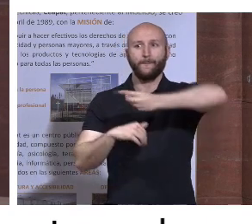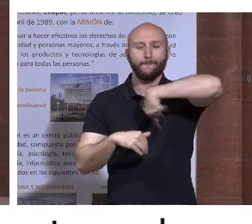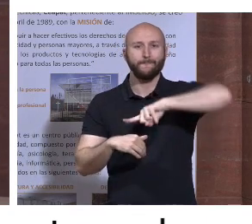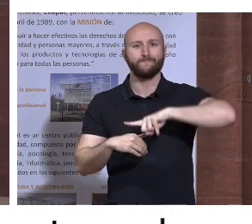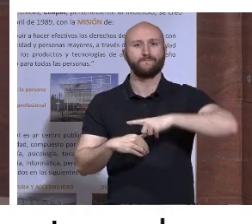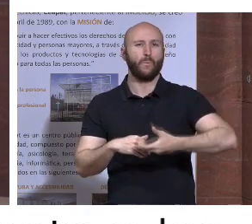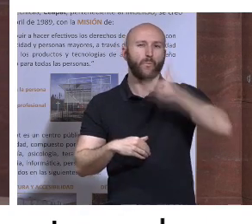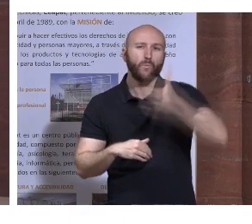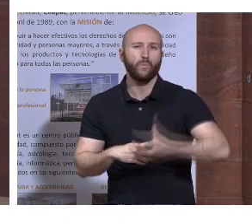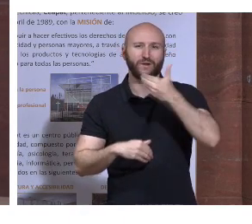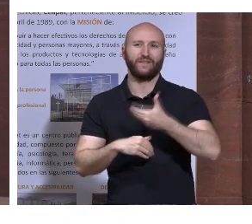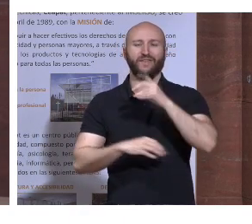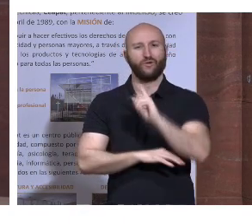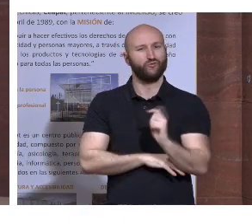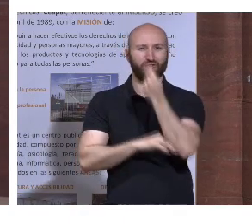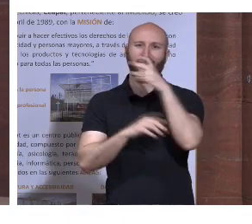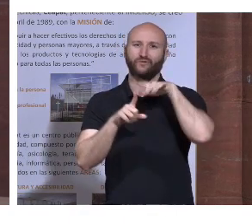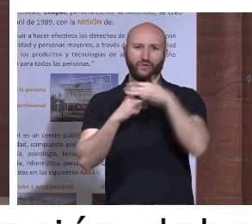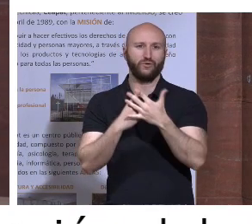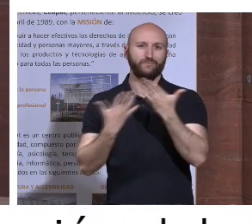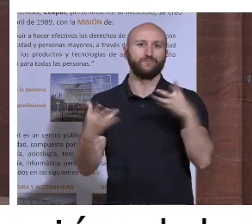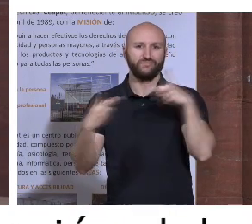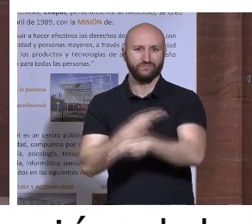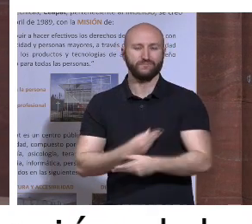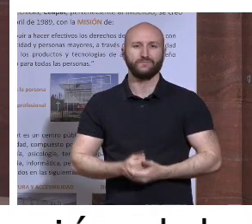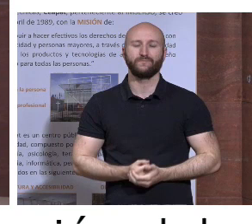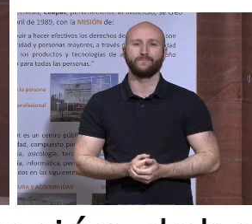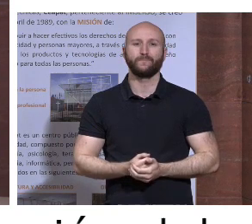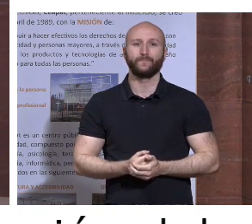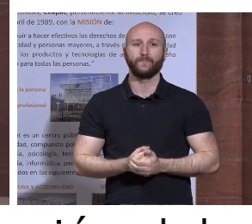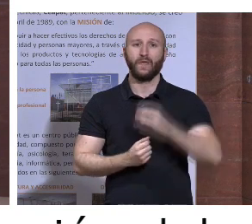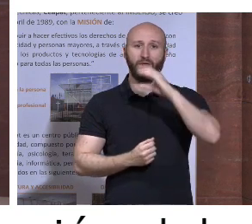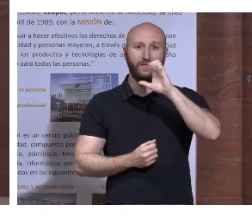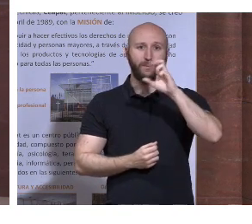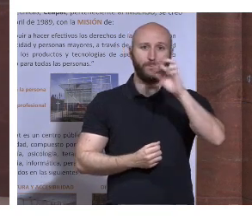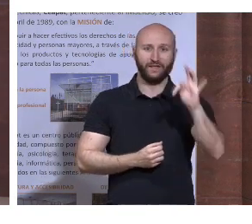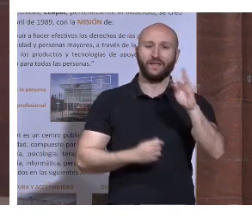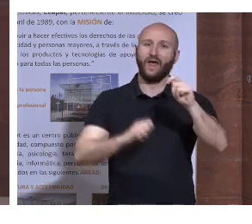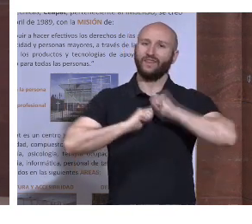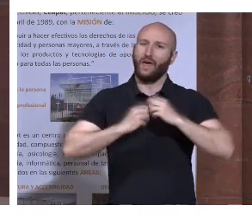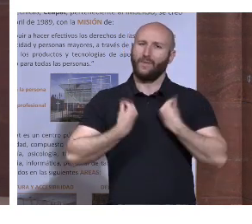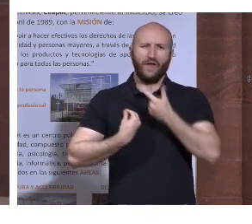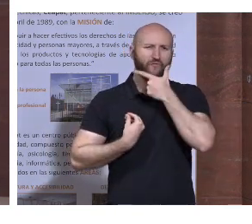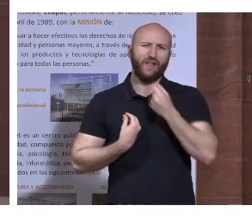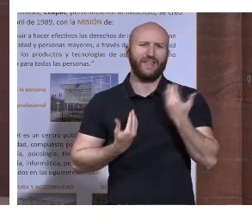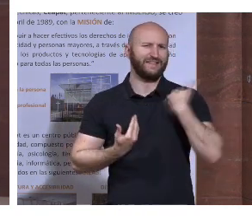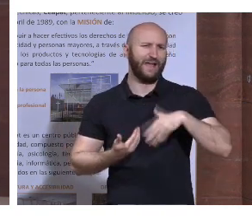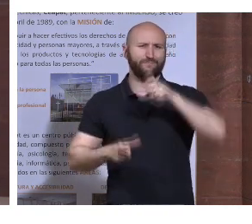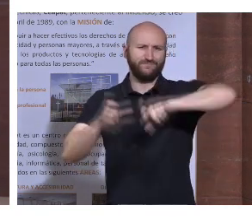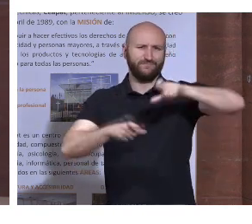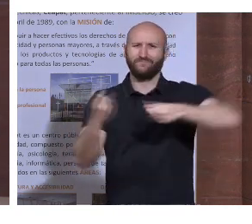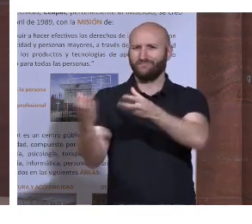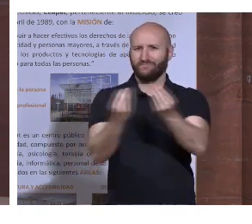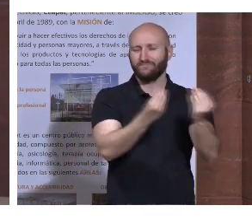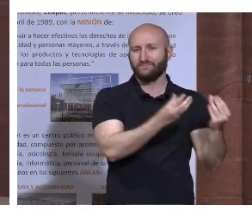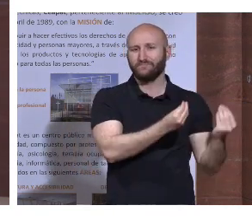que lleguen a esas circunstancias. El CEAPAT ha hecho la vida más fácil a muchas personas con sus